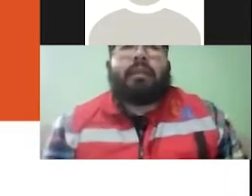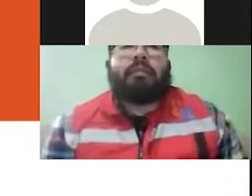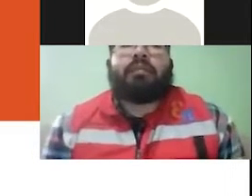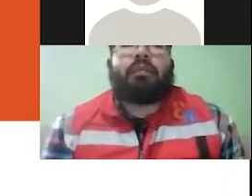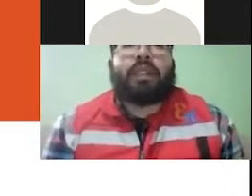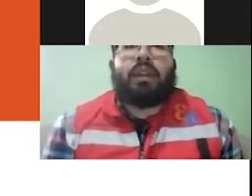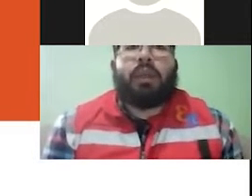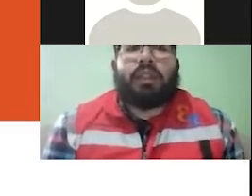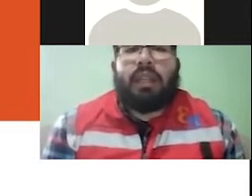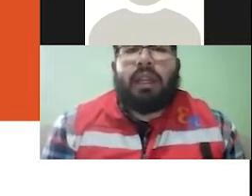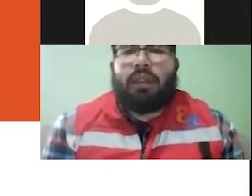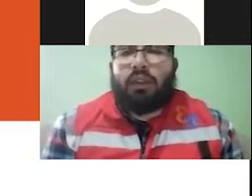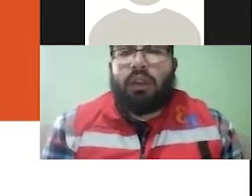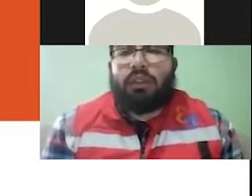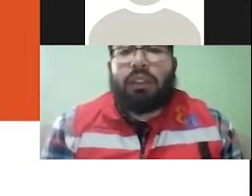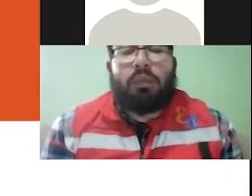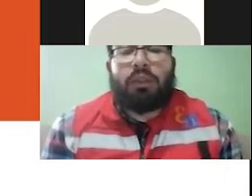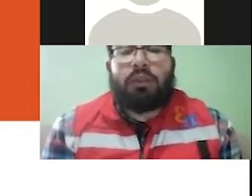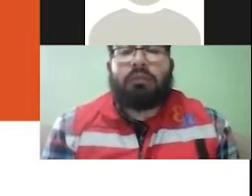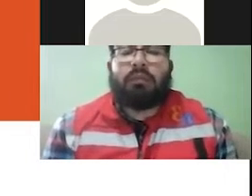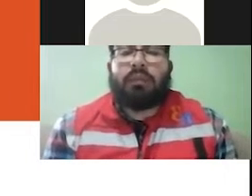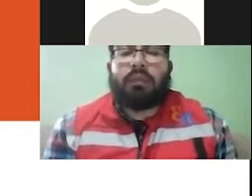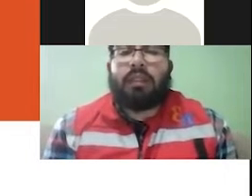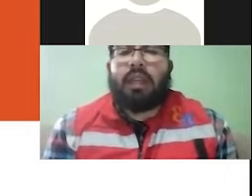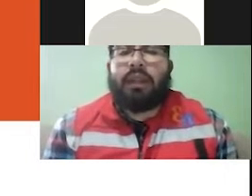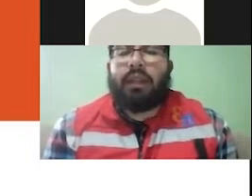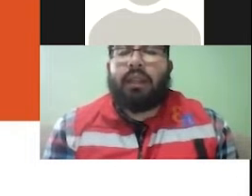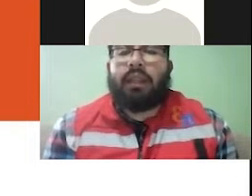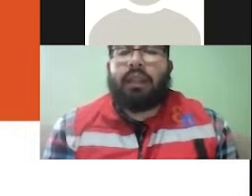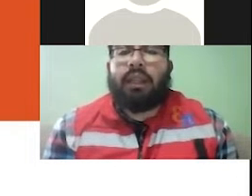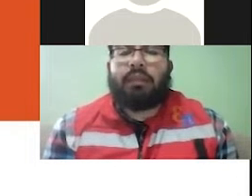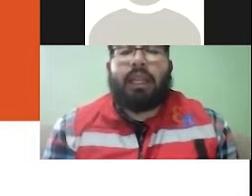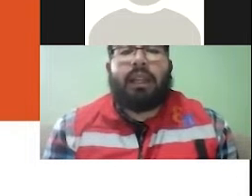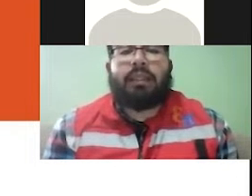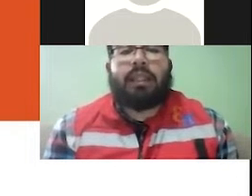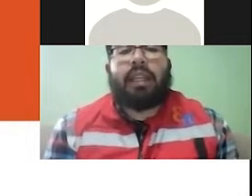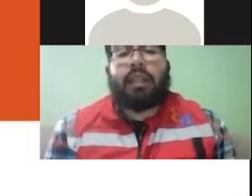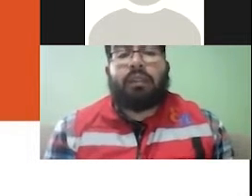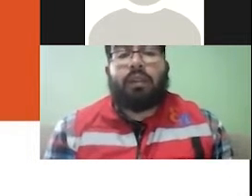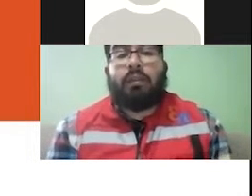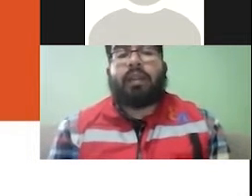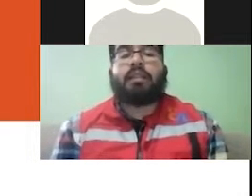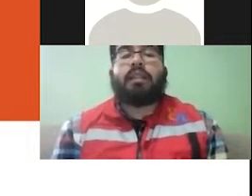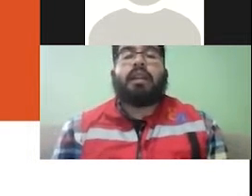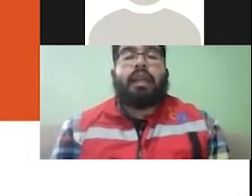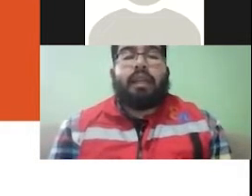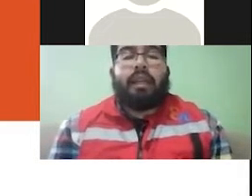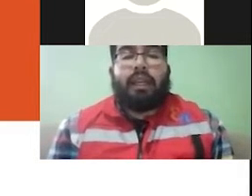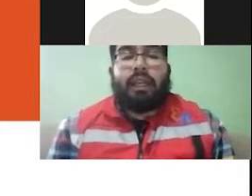Eh, pues sí, como les decía, conocer los insumos, ya sea de las brigadas, y en caso de una